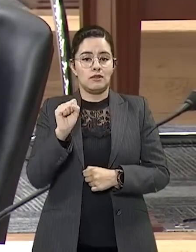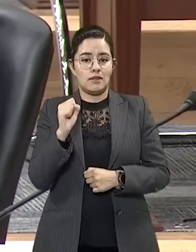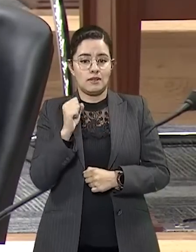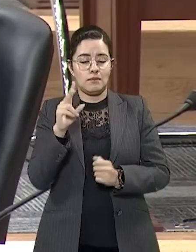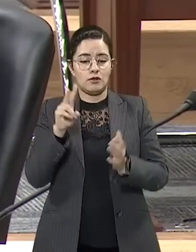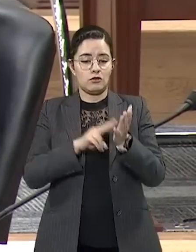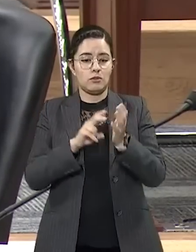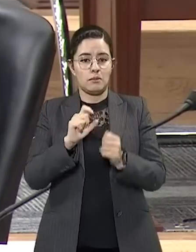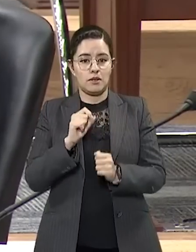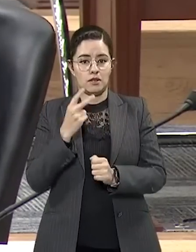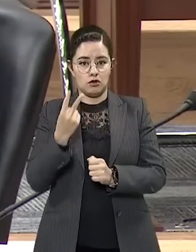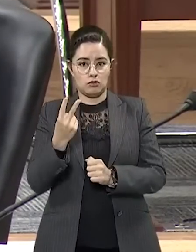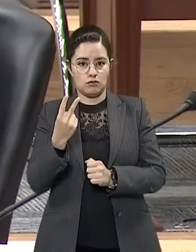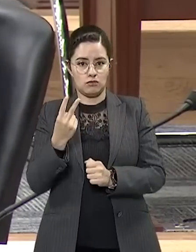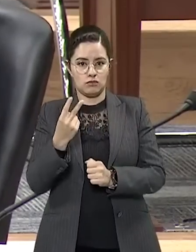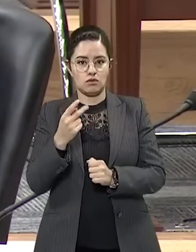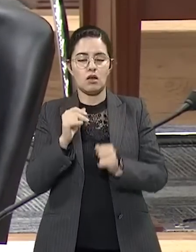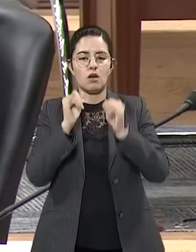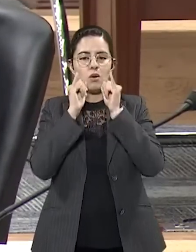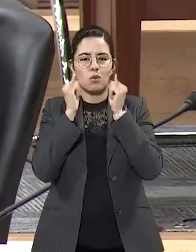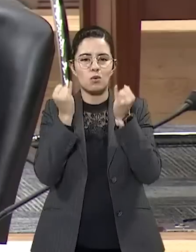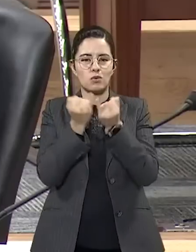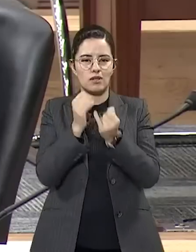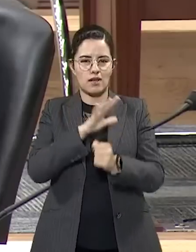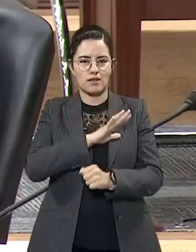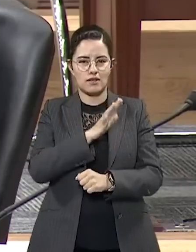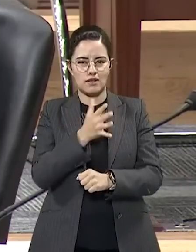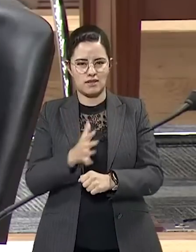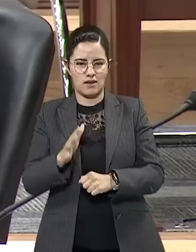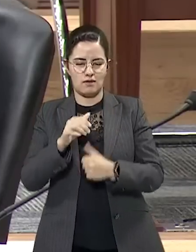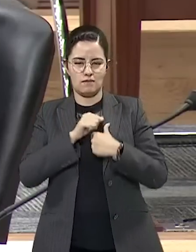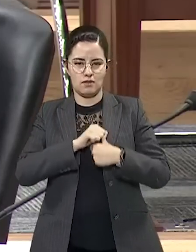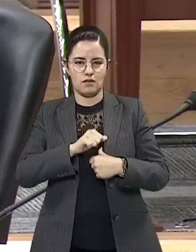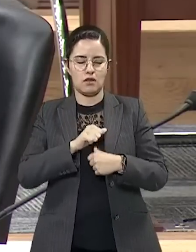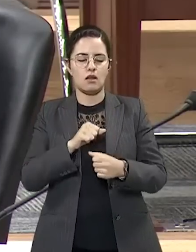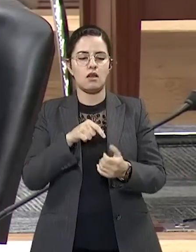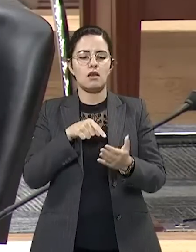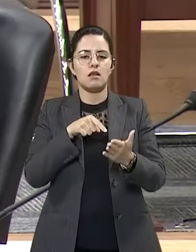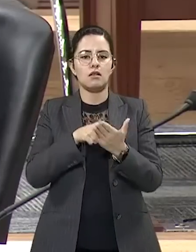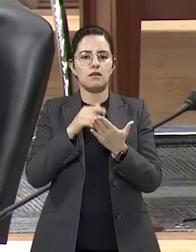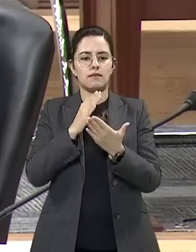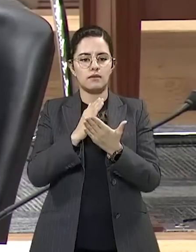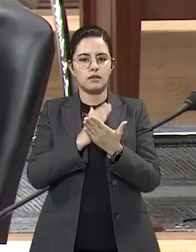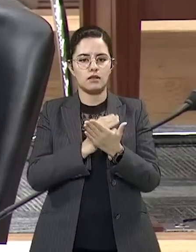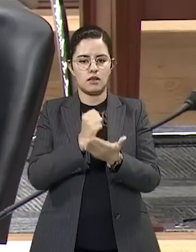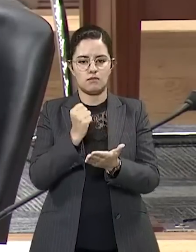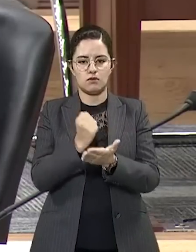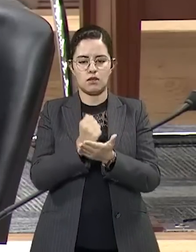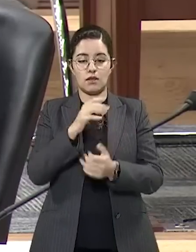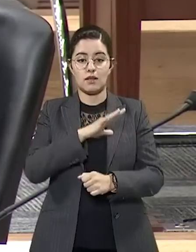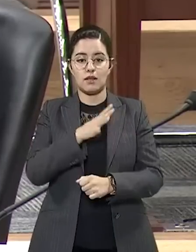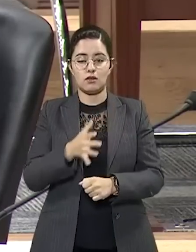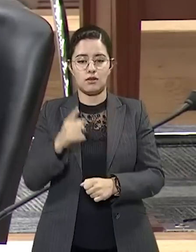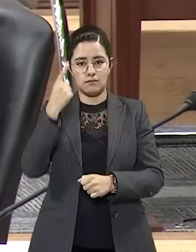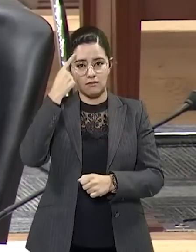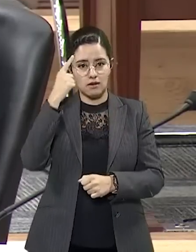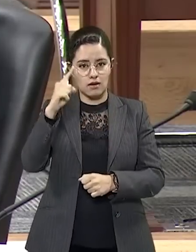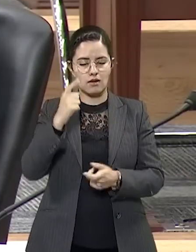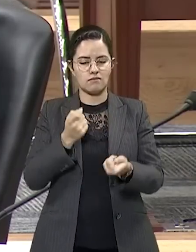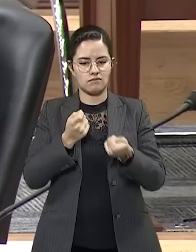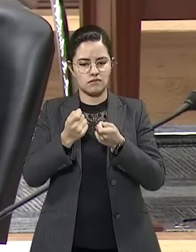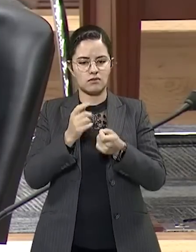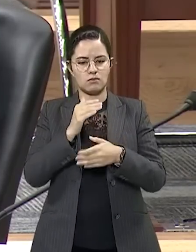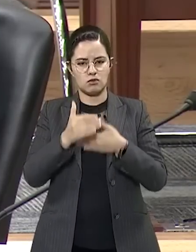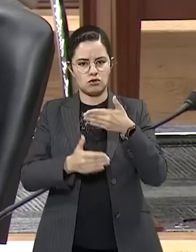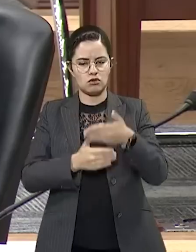2022 la propia junta general ejecutiva emitió los lineamientos generales para La regulación del proceso de elaboración